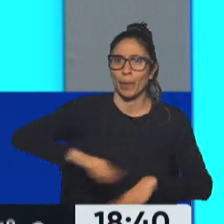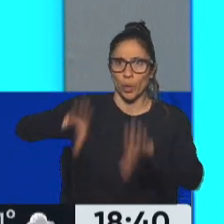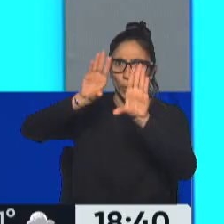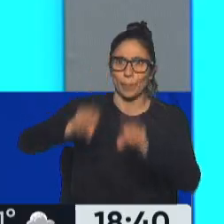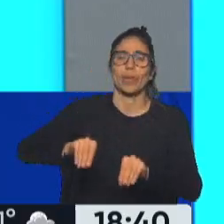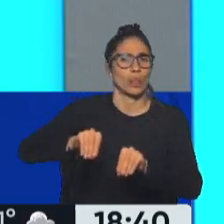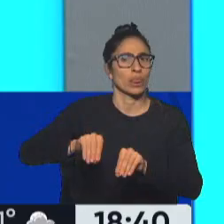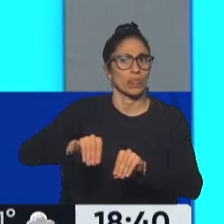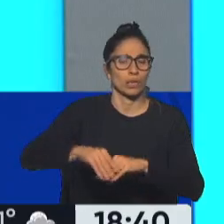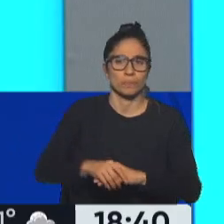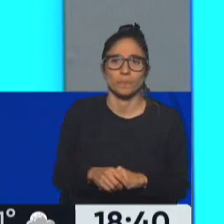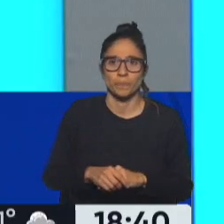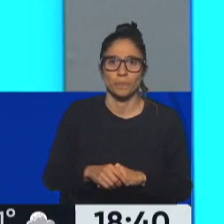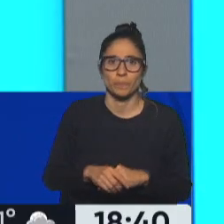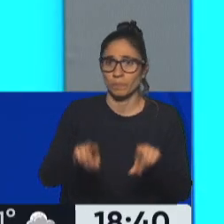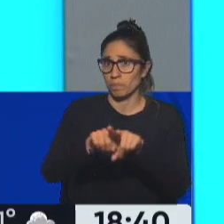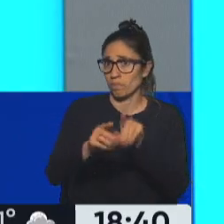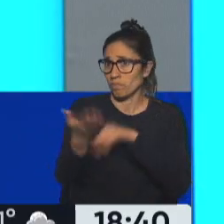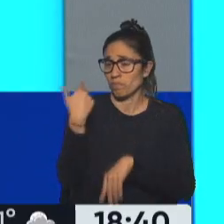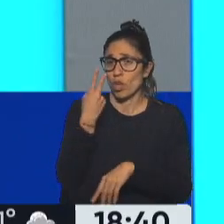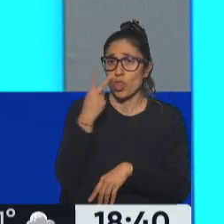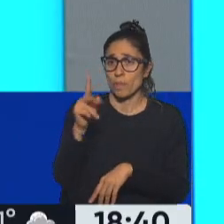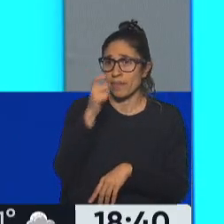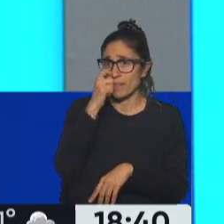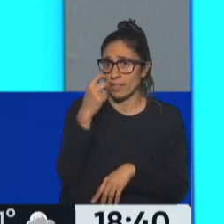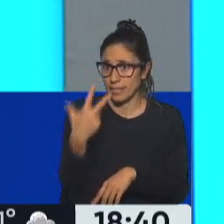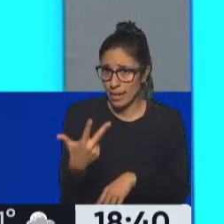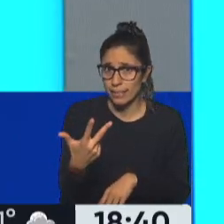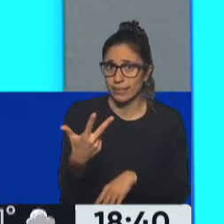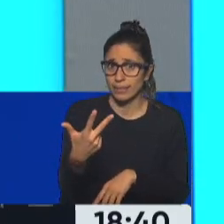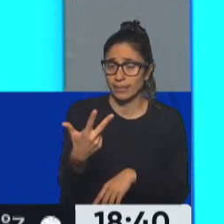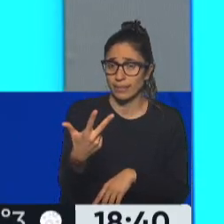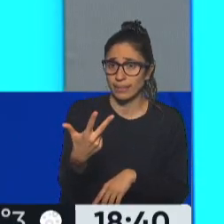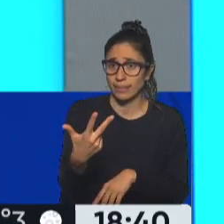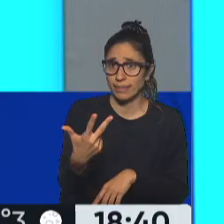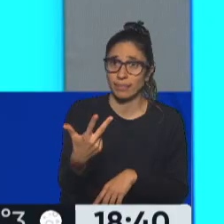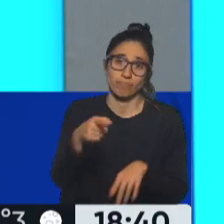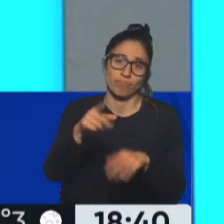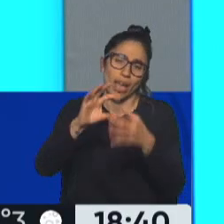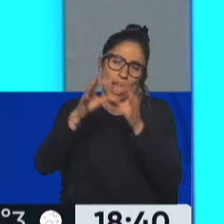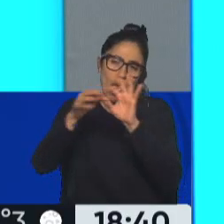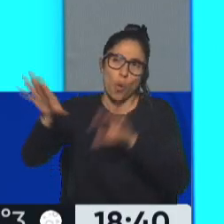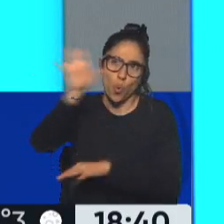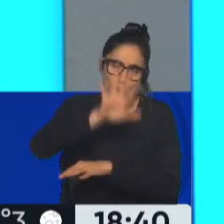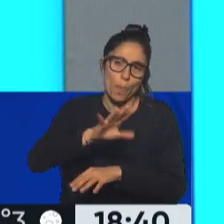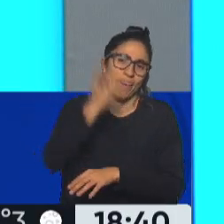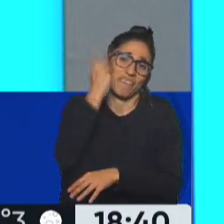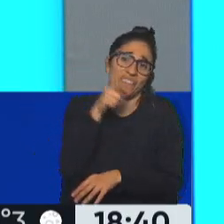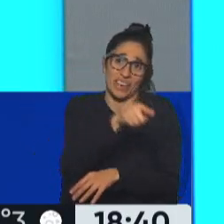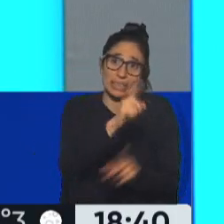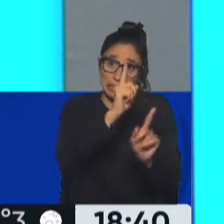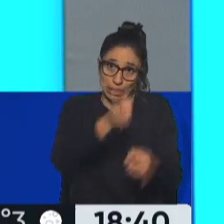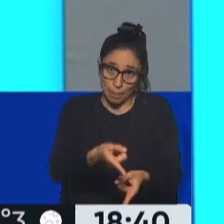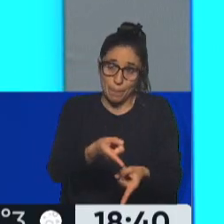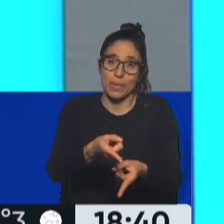un contexto donde el 2023 en Europa estuvo signado y en Francia por una caída respecto al